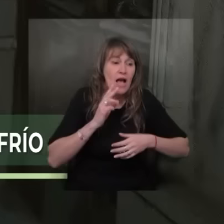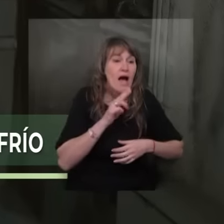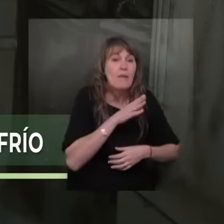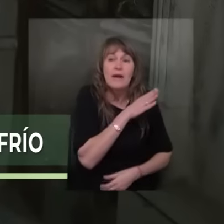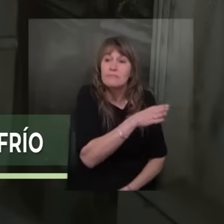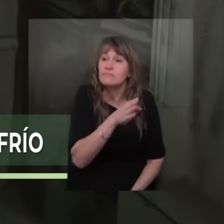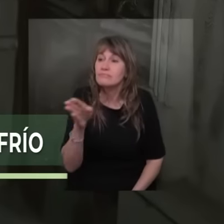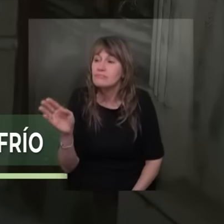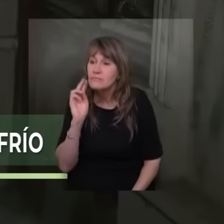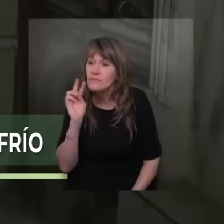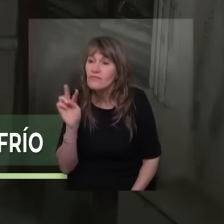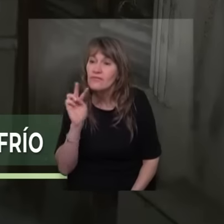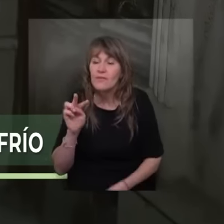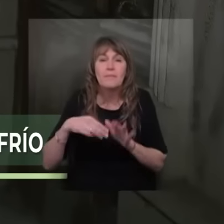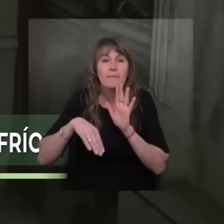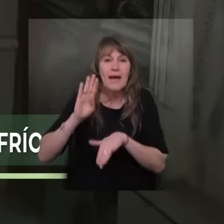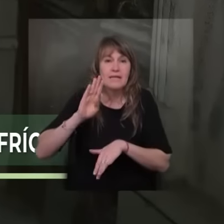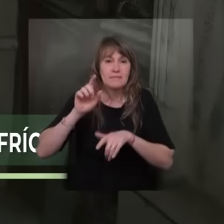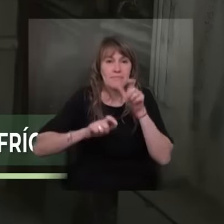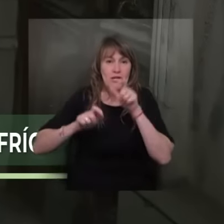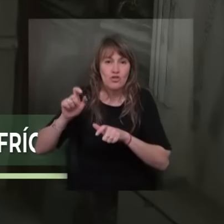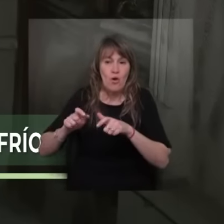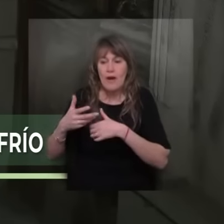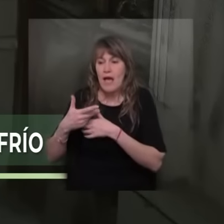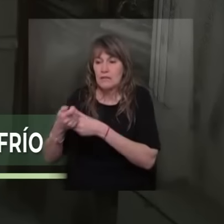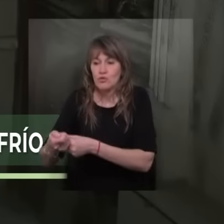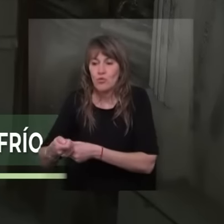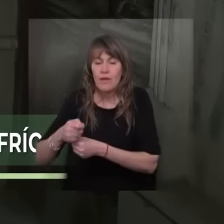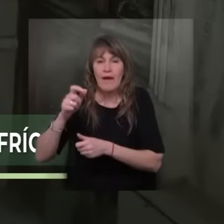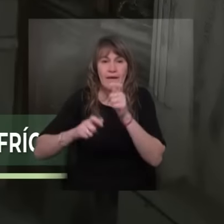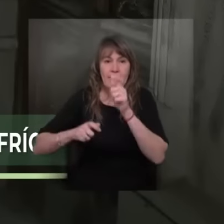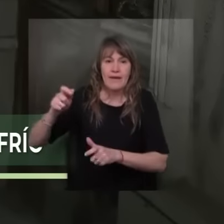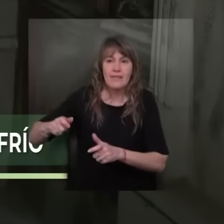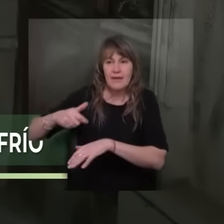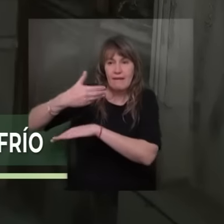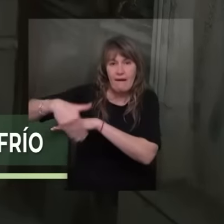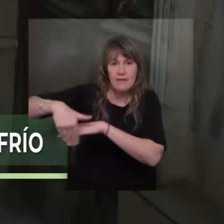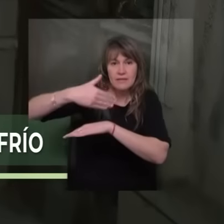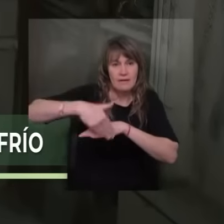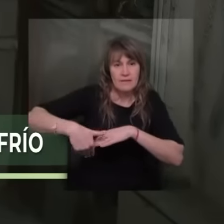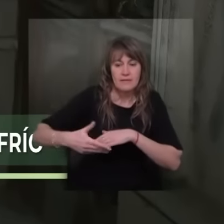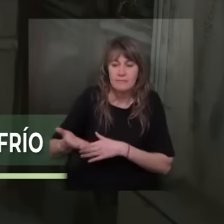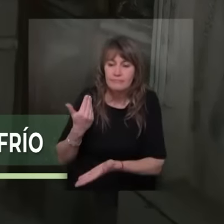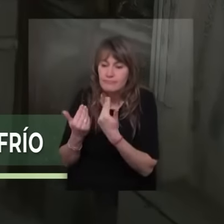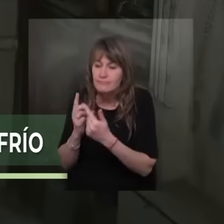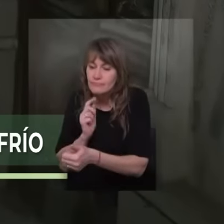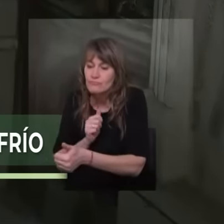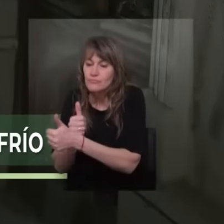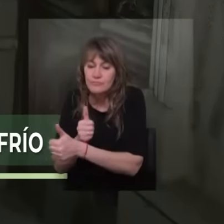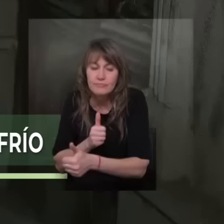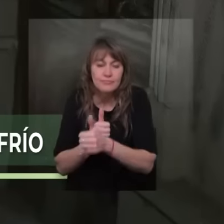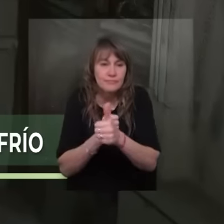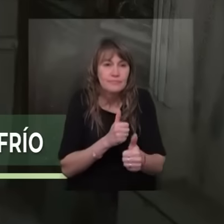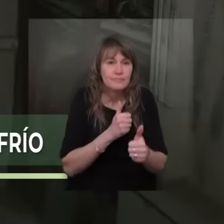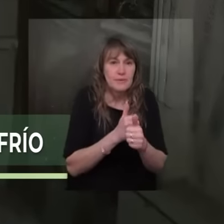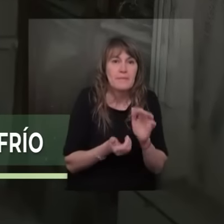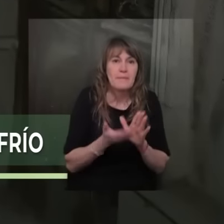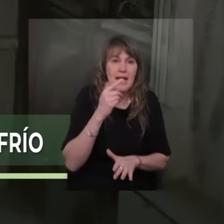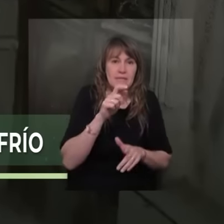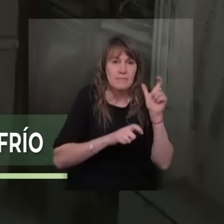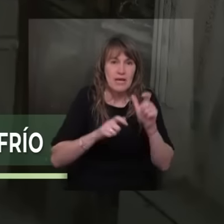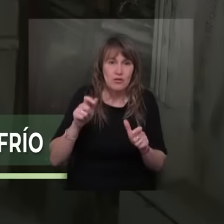van a abrir más dispositivos también se va a estar aumentando el personal para atender a personas en esta situación así que en un ratito nada más